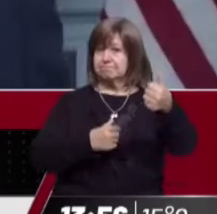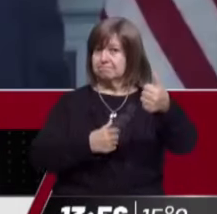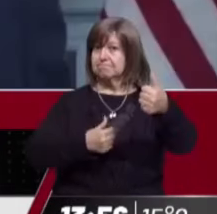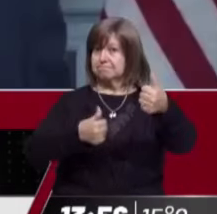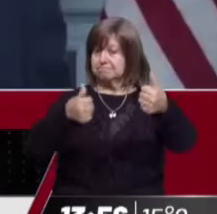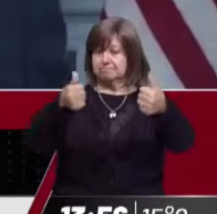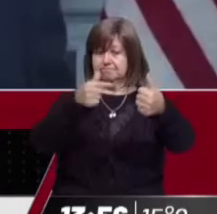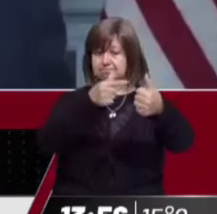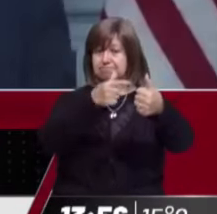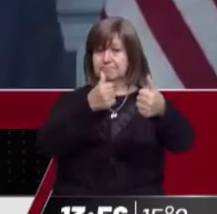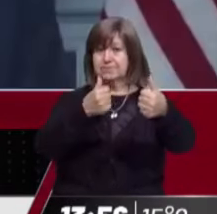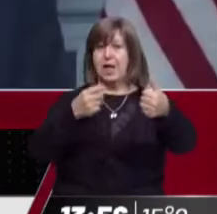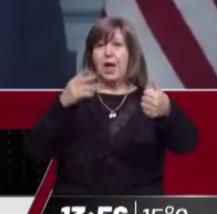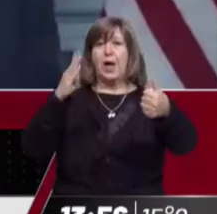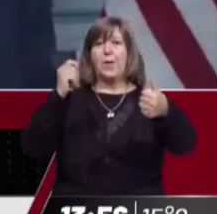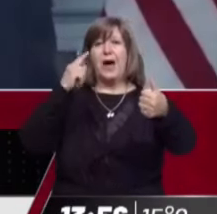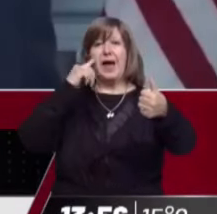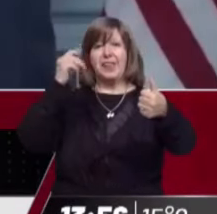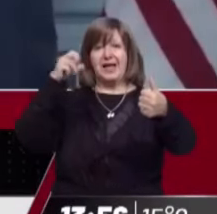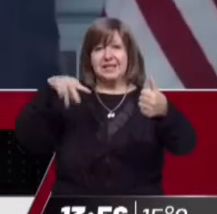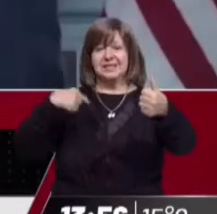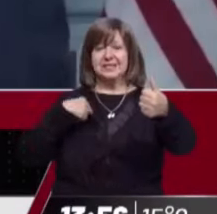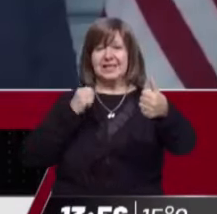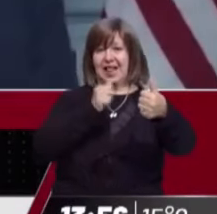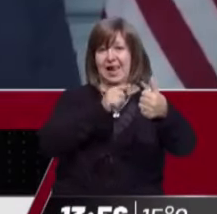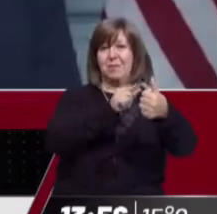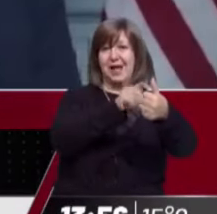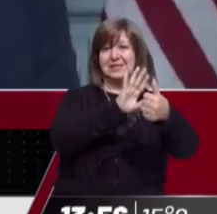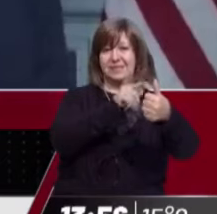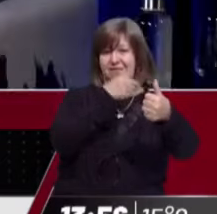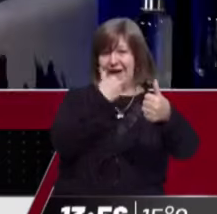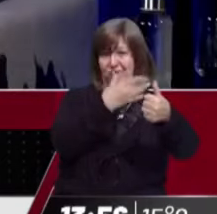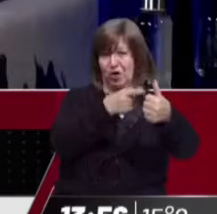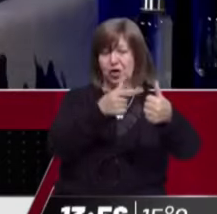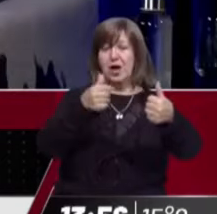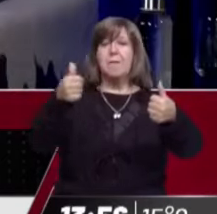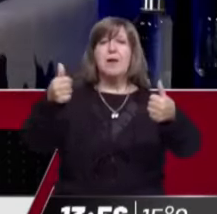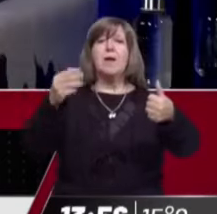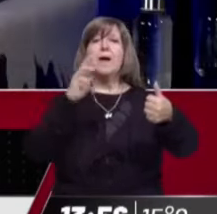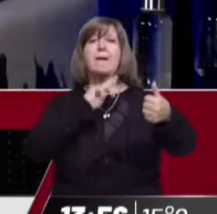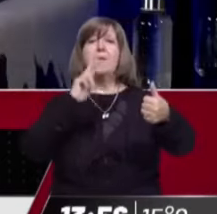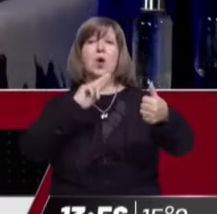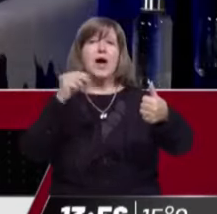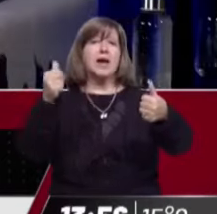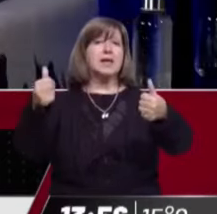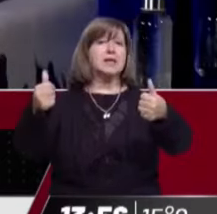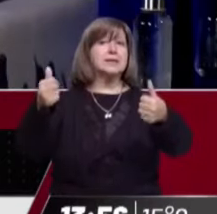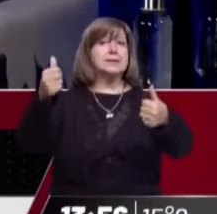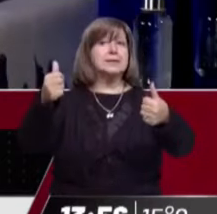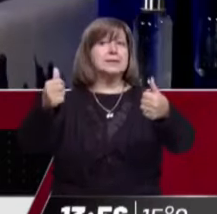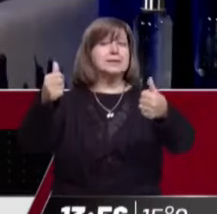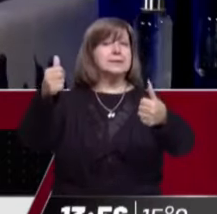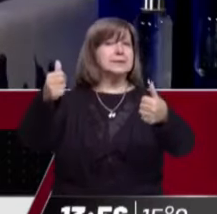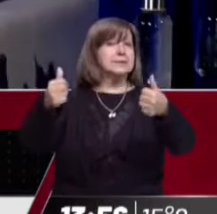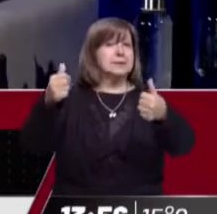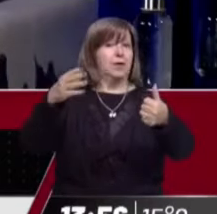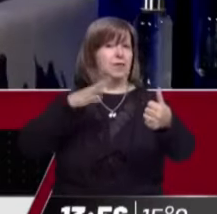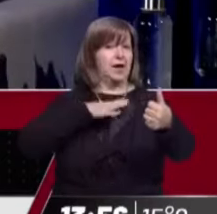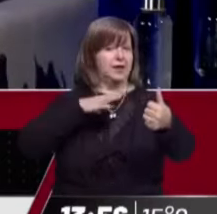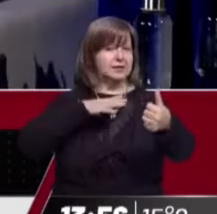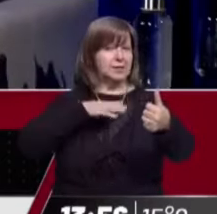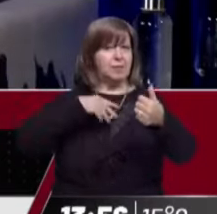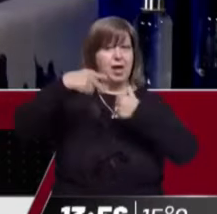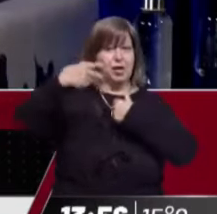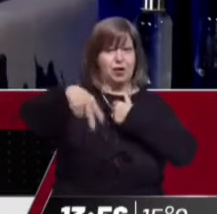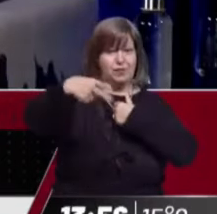todavía a Joe Biden y había más posibilidades de que ganara. Hoy esas posibilidades falta mucho todavía y es una campaña